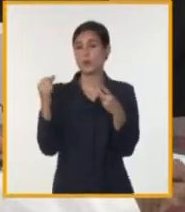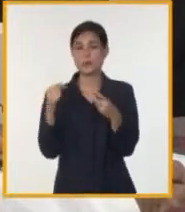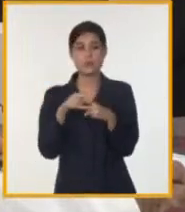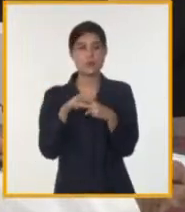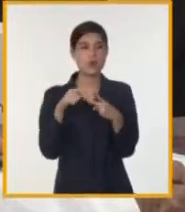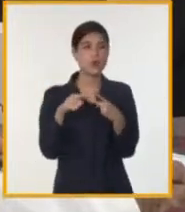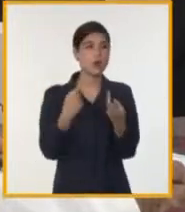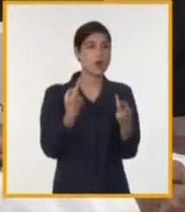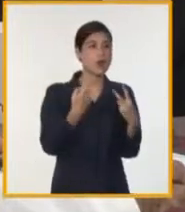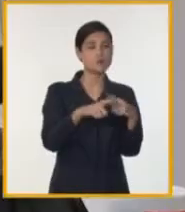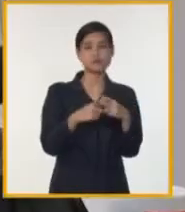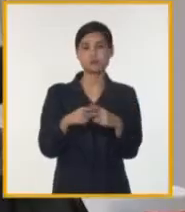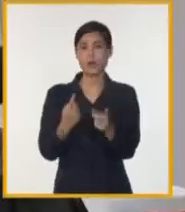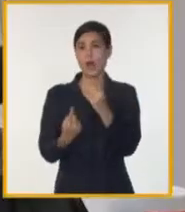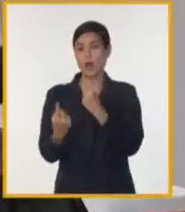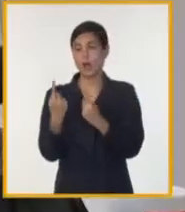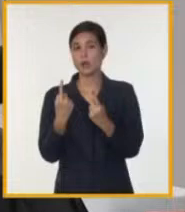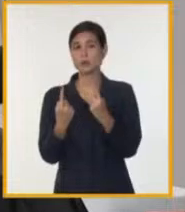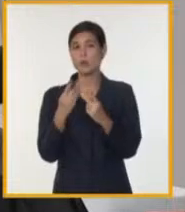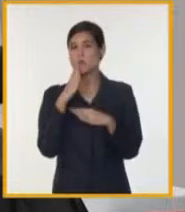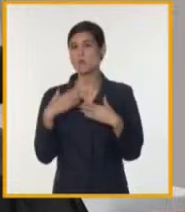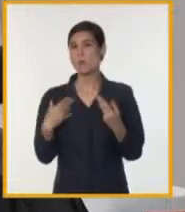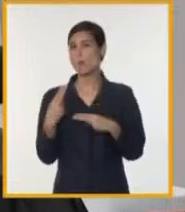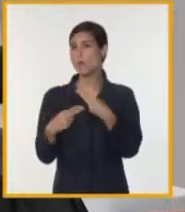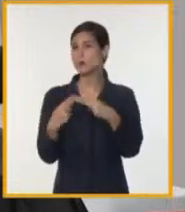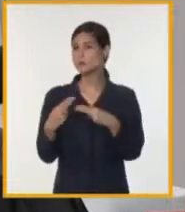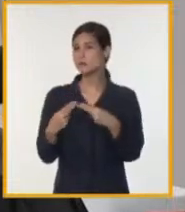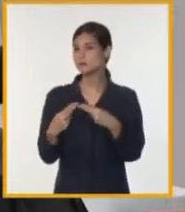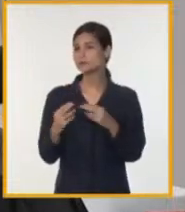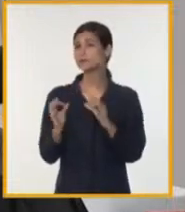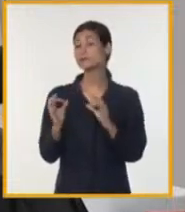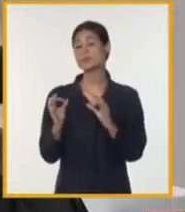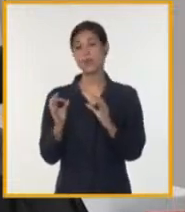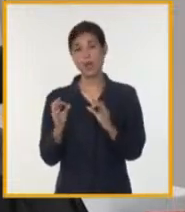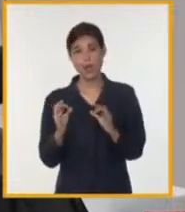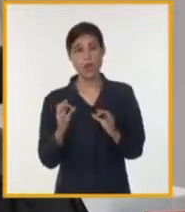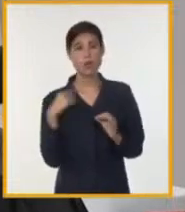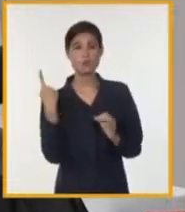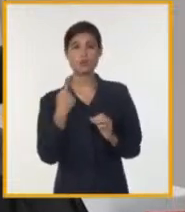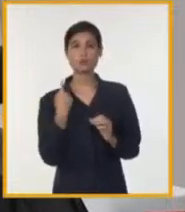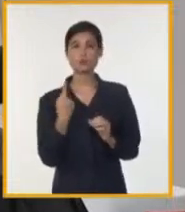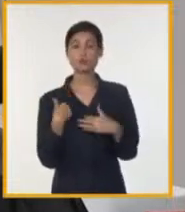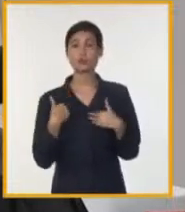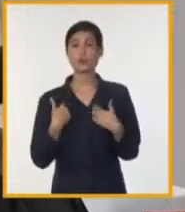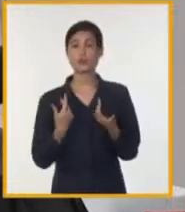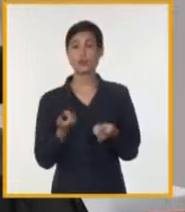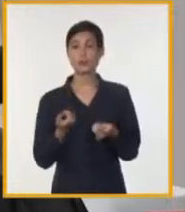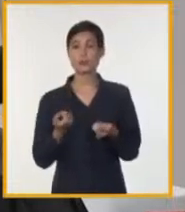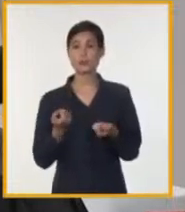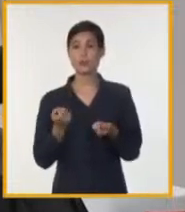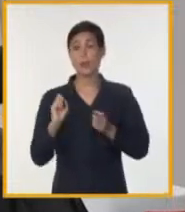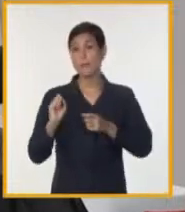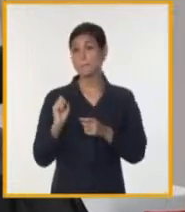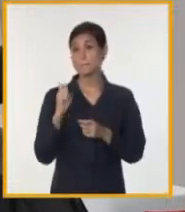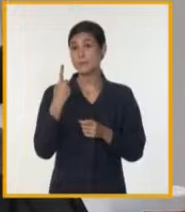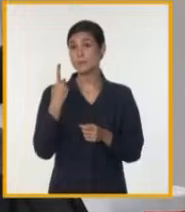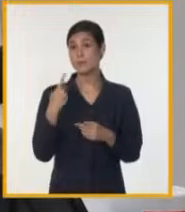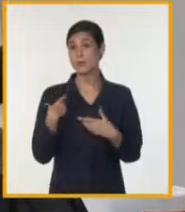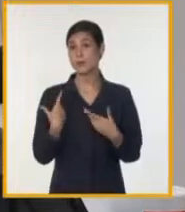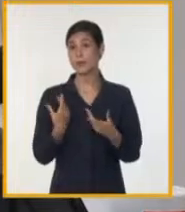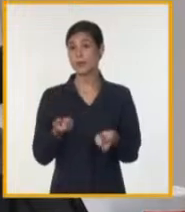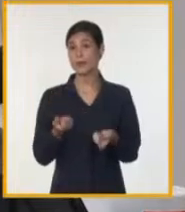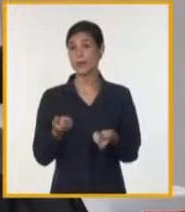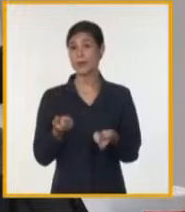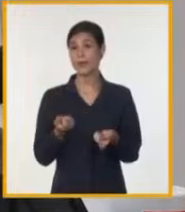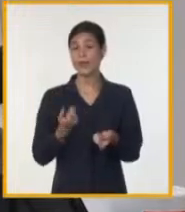esto? Hoy hemos estado sorteando las dificultades, primero, apelando a la voluntad de los transportistas y a la razón